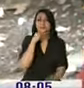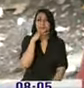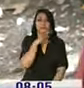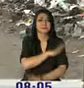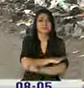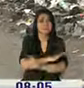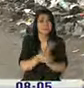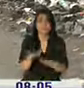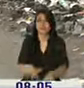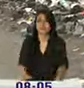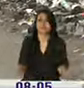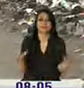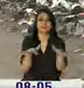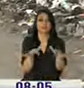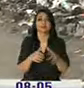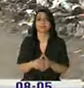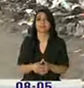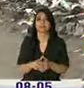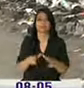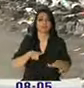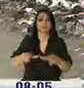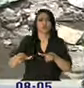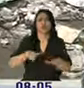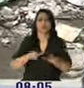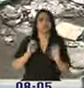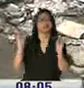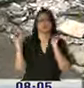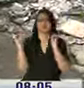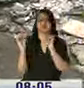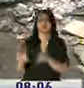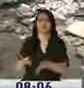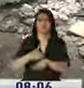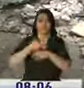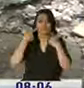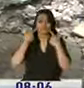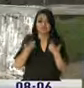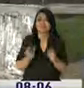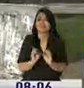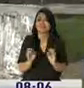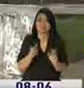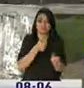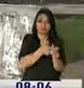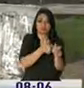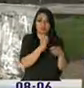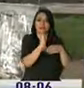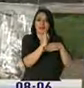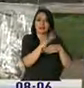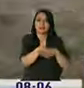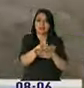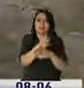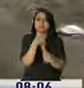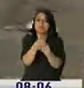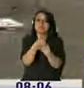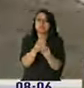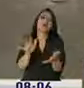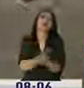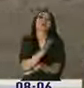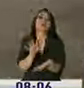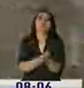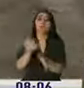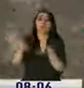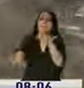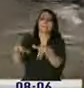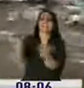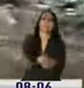contaminado. Este espacio es tierra de nadie. Los desperdicios están cerca de una iglesia y escuela. Para combatir de alguna manera